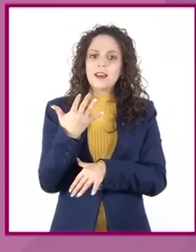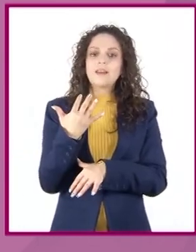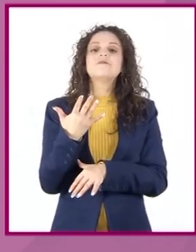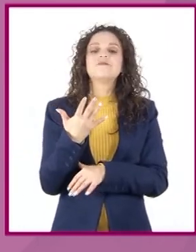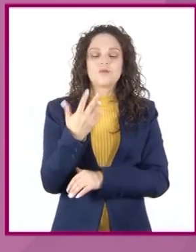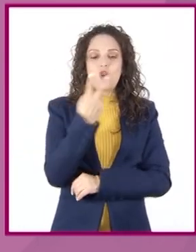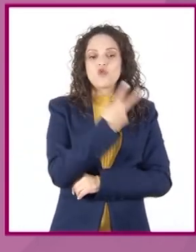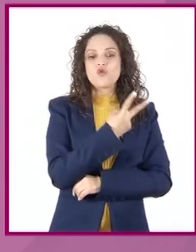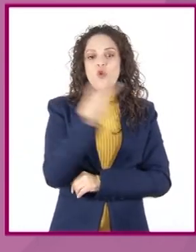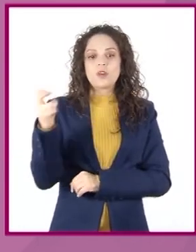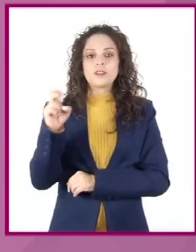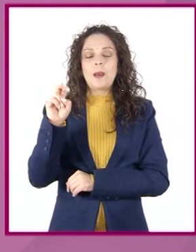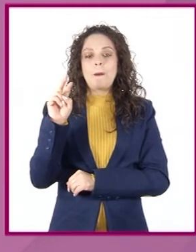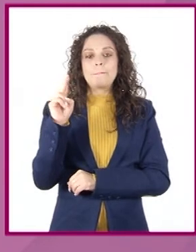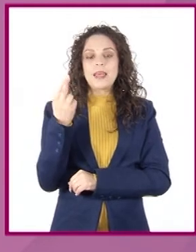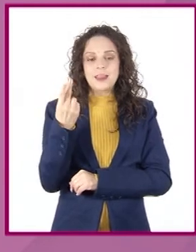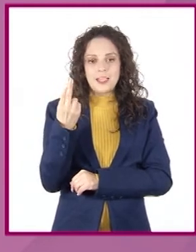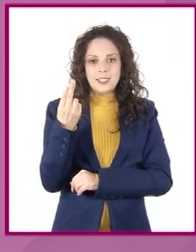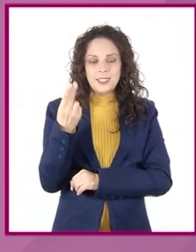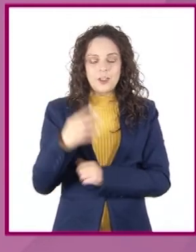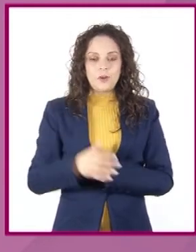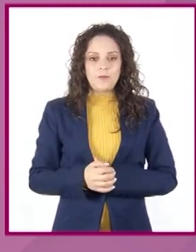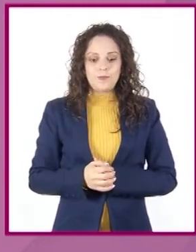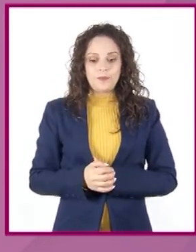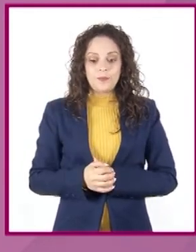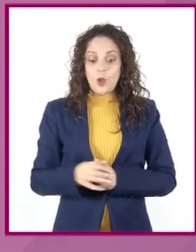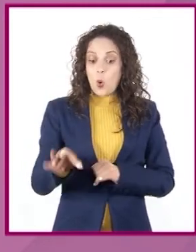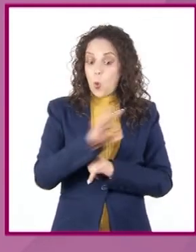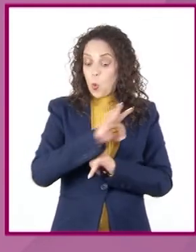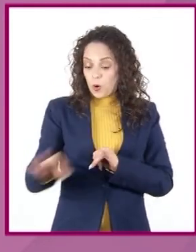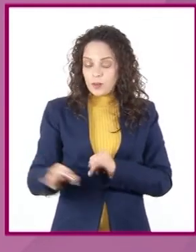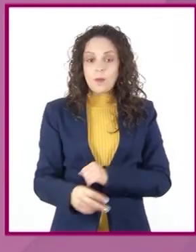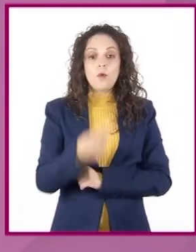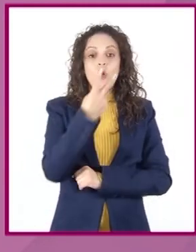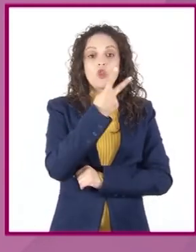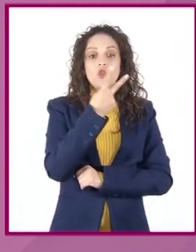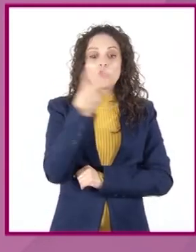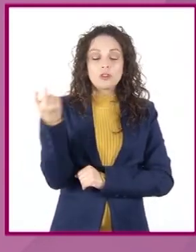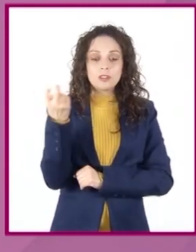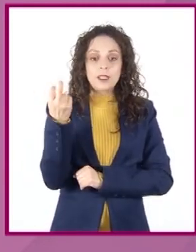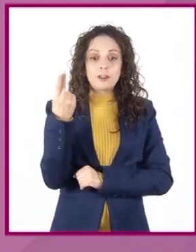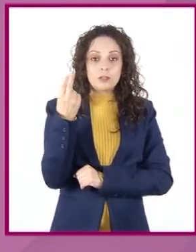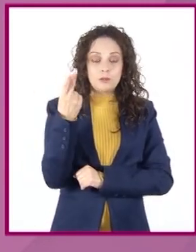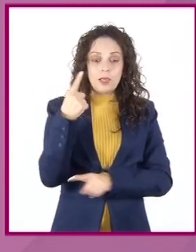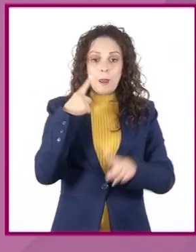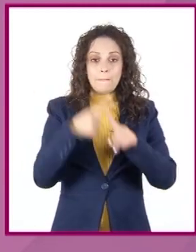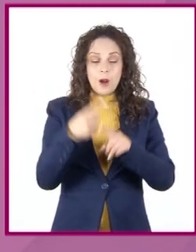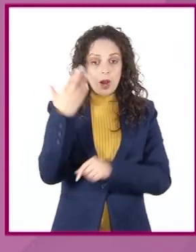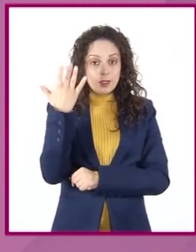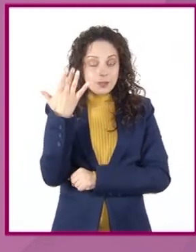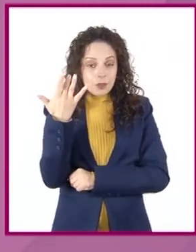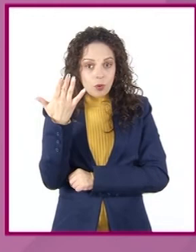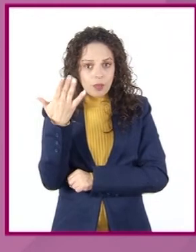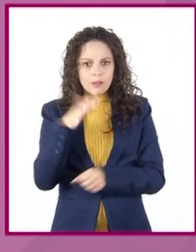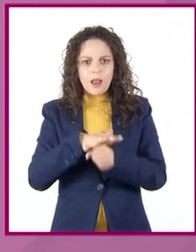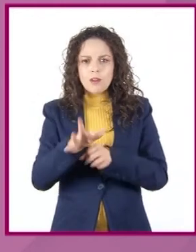resulta 225. Finalmente, 225 por 50